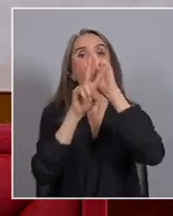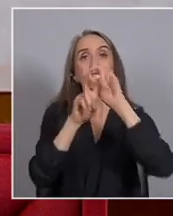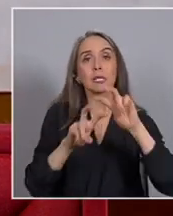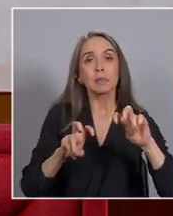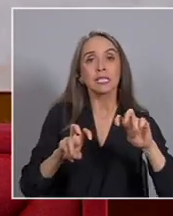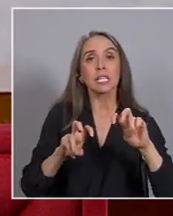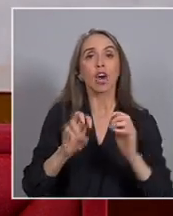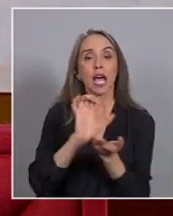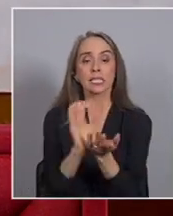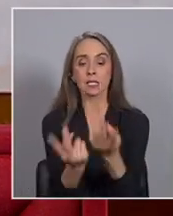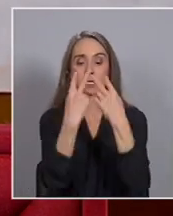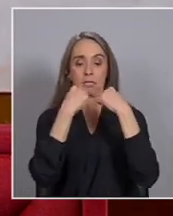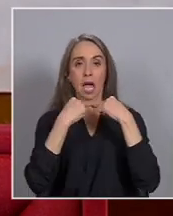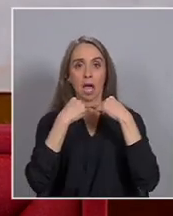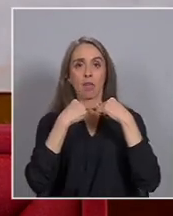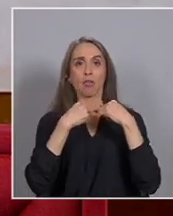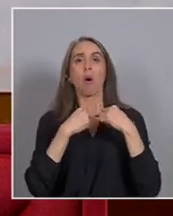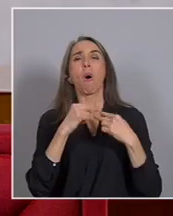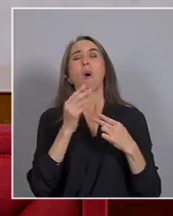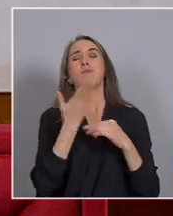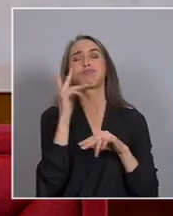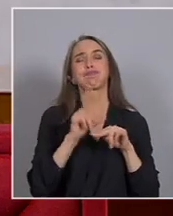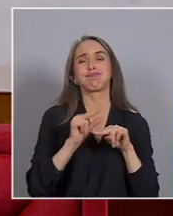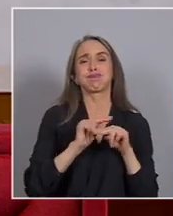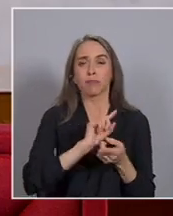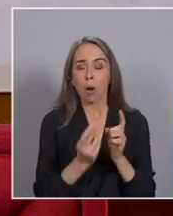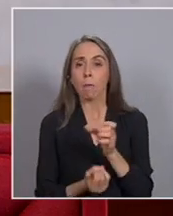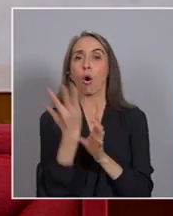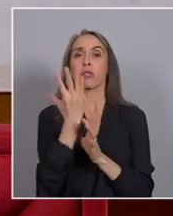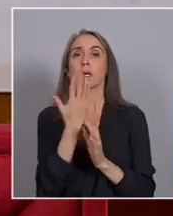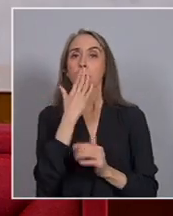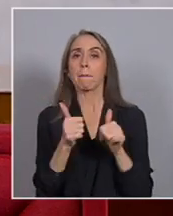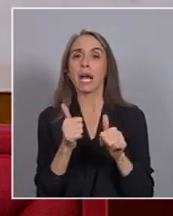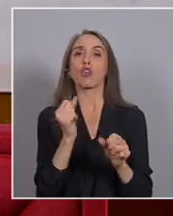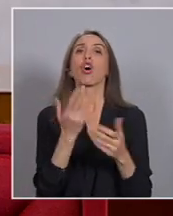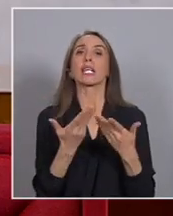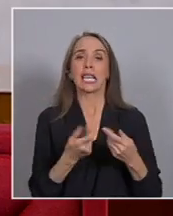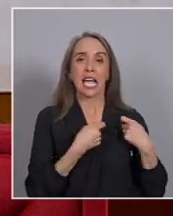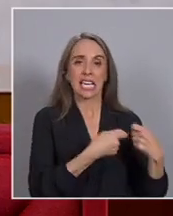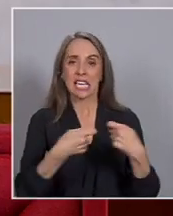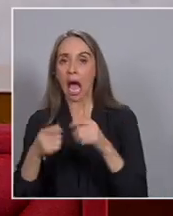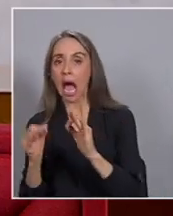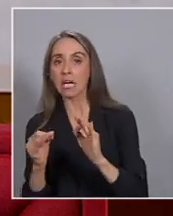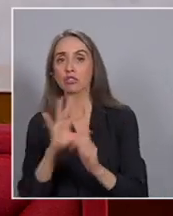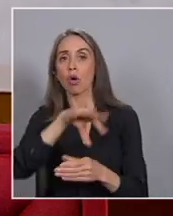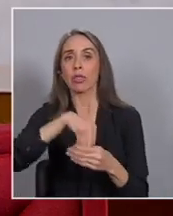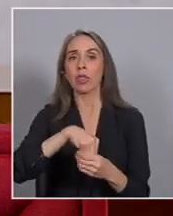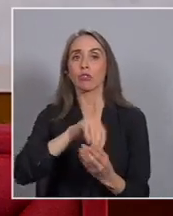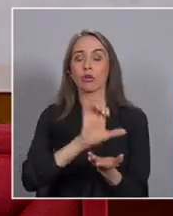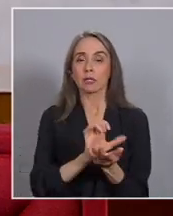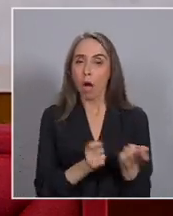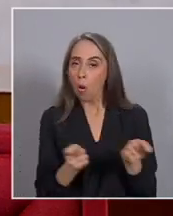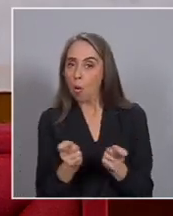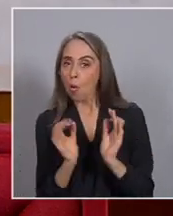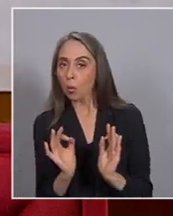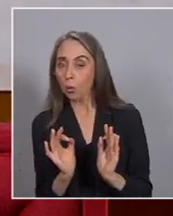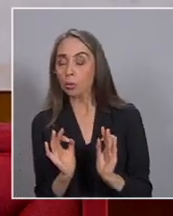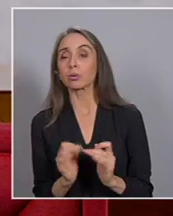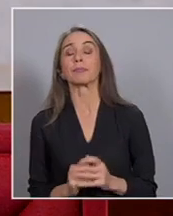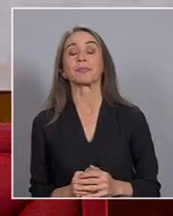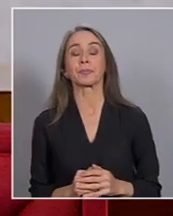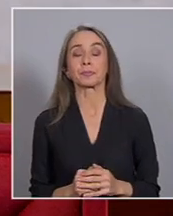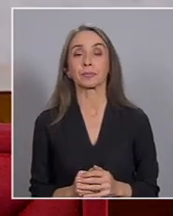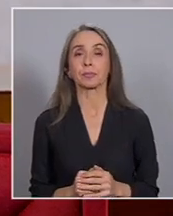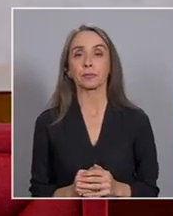del mismo Estado, que debe modernizarse, debemos hacer más eficiente el gasto al interior del Estado. Por eso, junto con